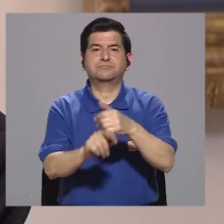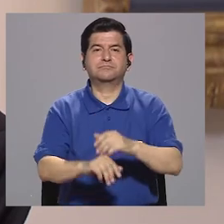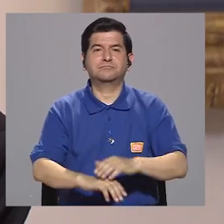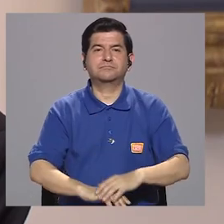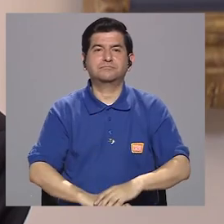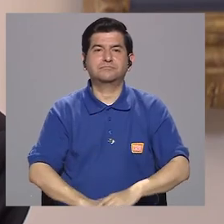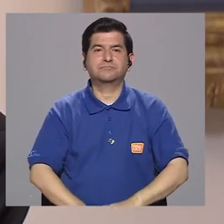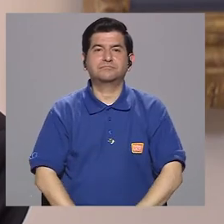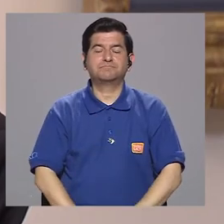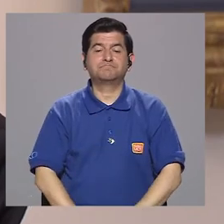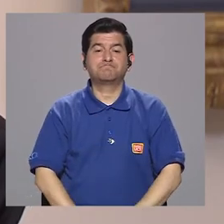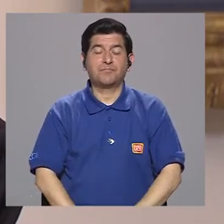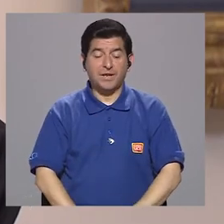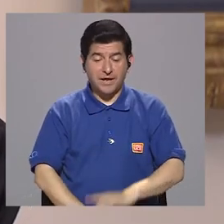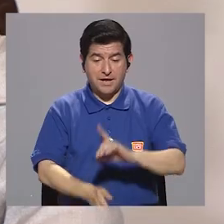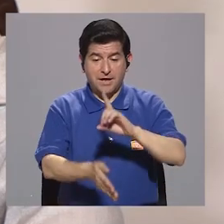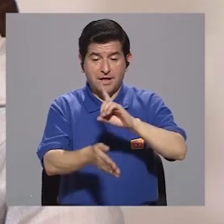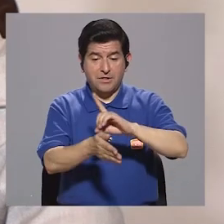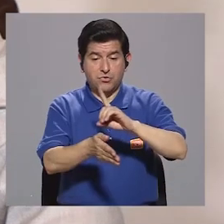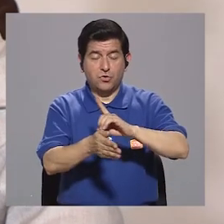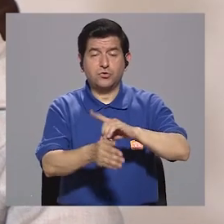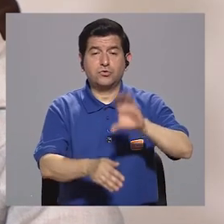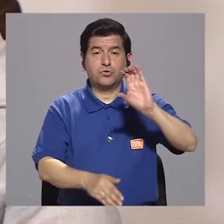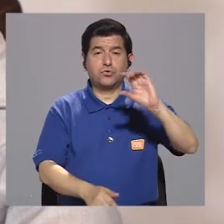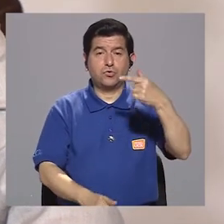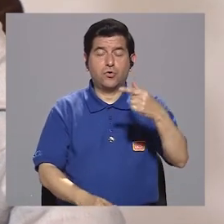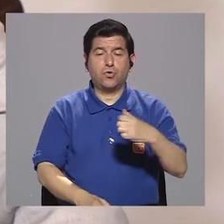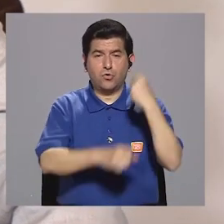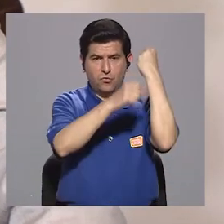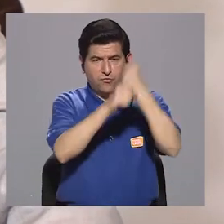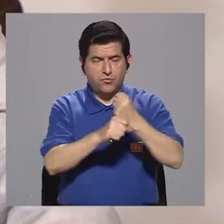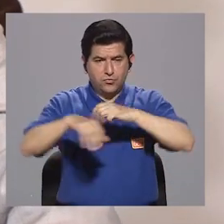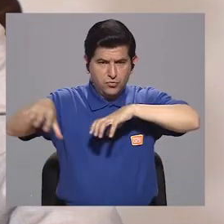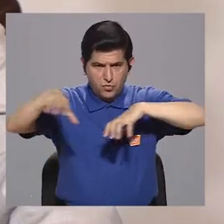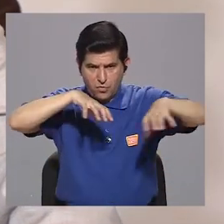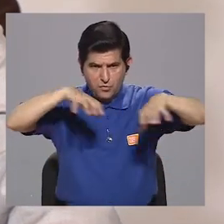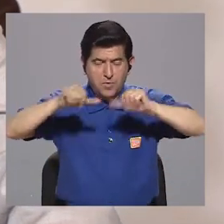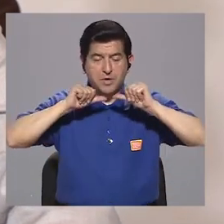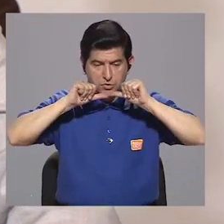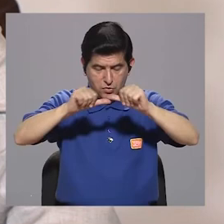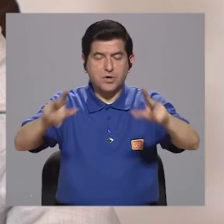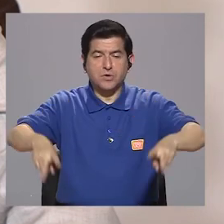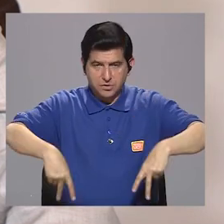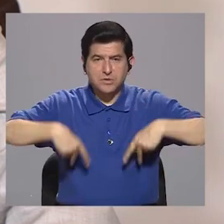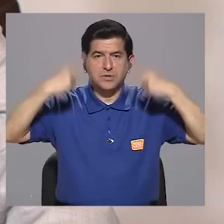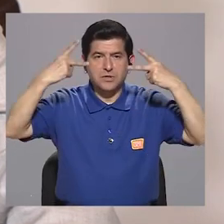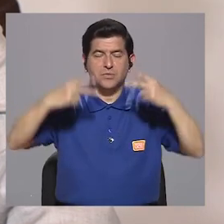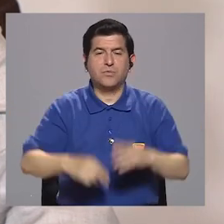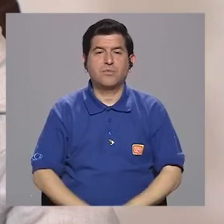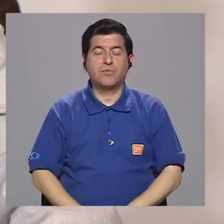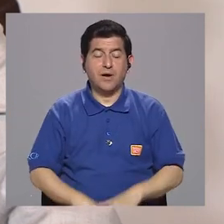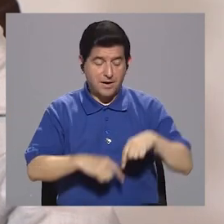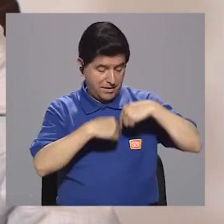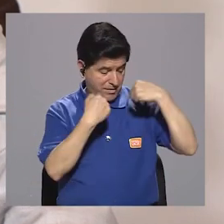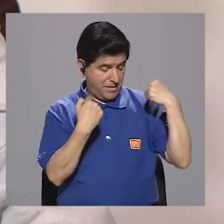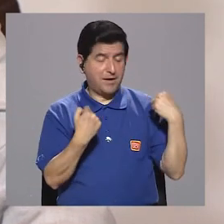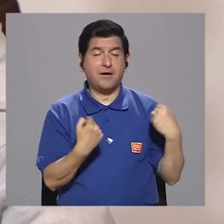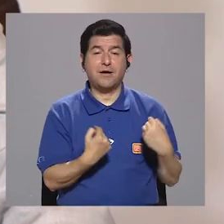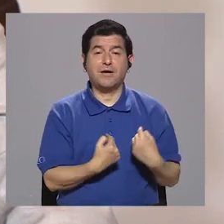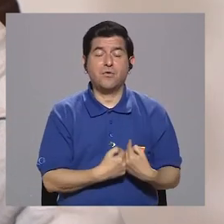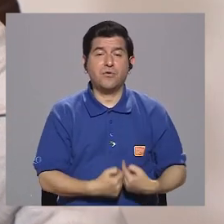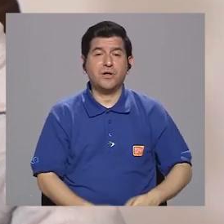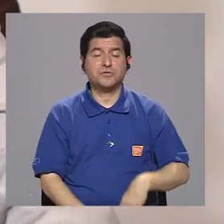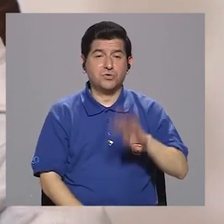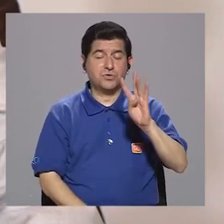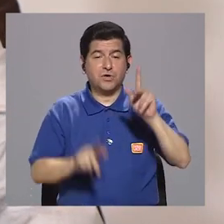Pues el doctor Calderón Guardia fundó todo un movimiento que todavía existe y que está en el corazón casualmente de